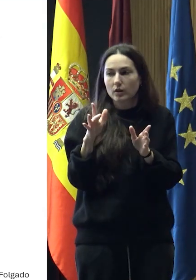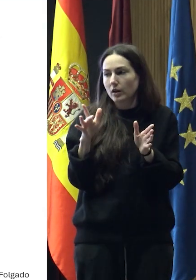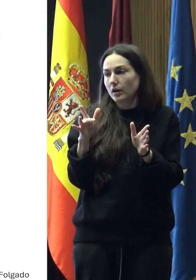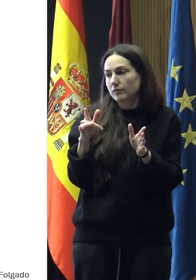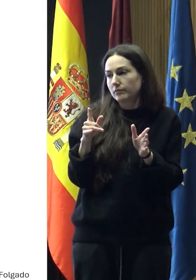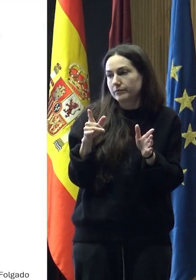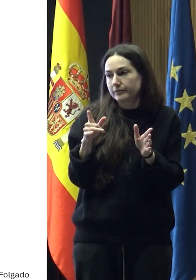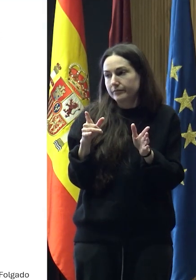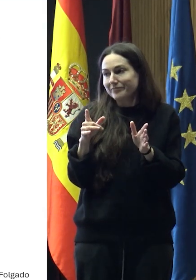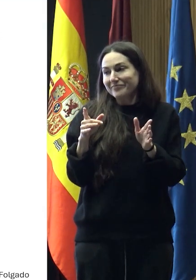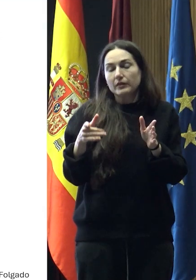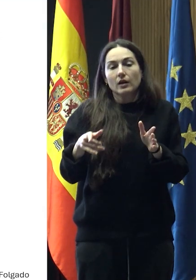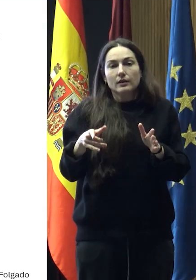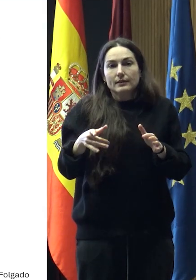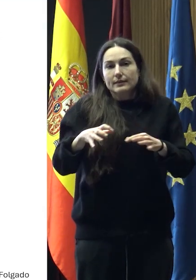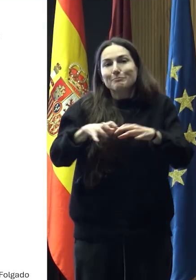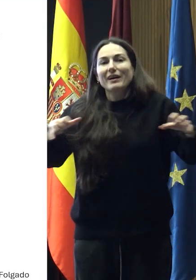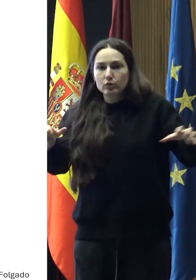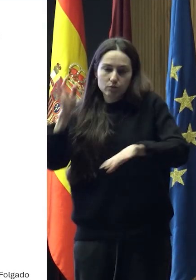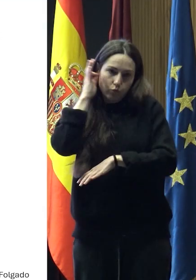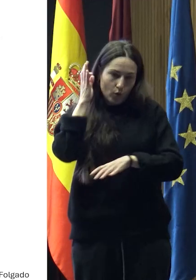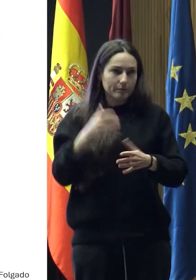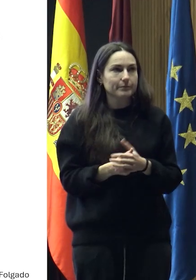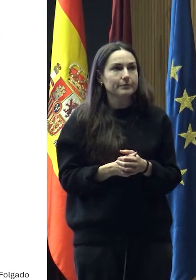aquí sería, al contrario, es de mujer.